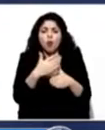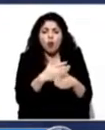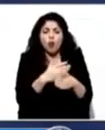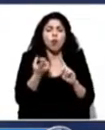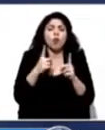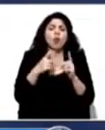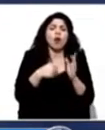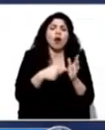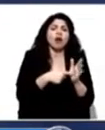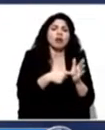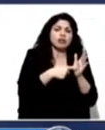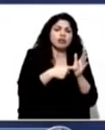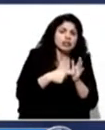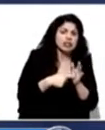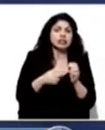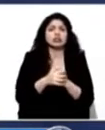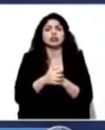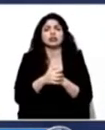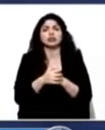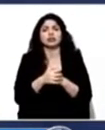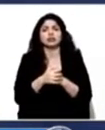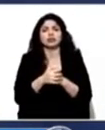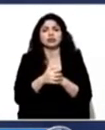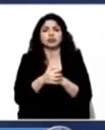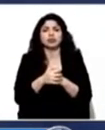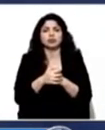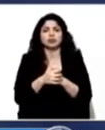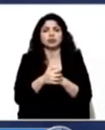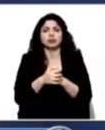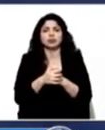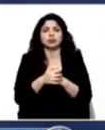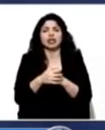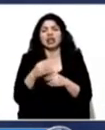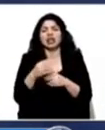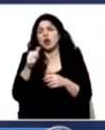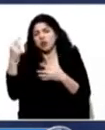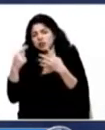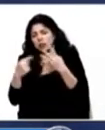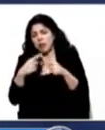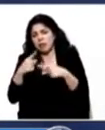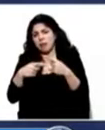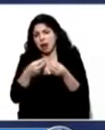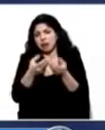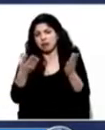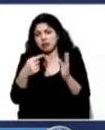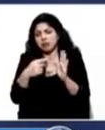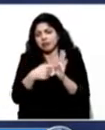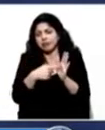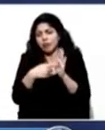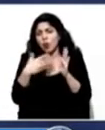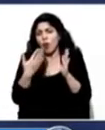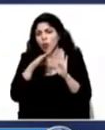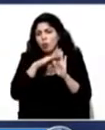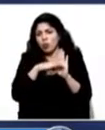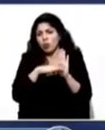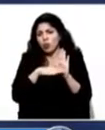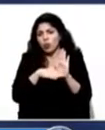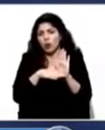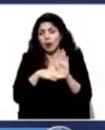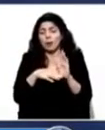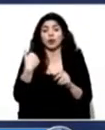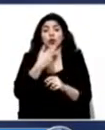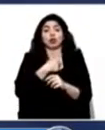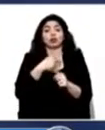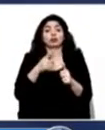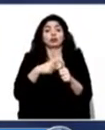los criterios utilizados. Y entre otras cosas, vamos a